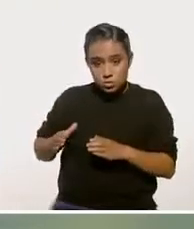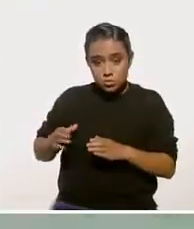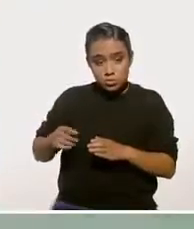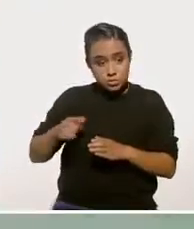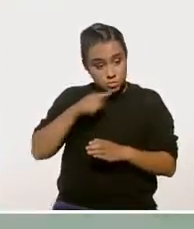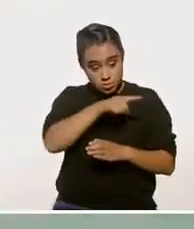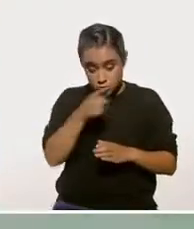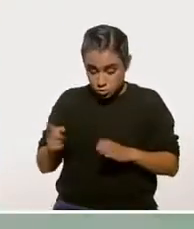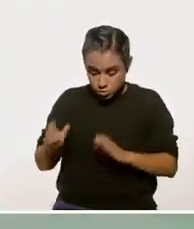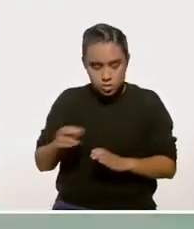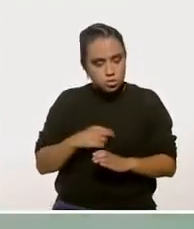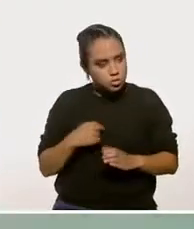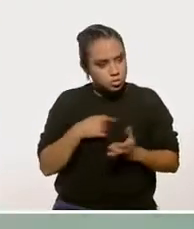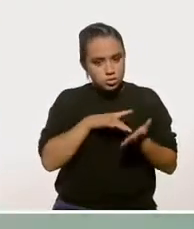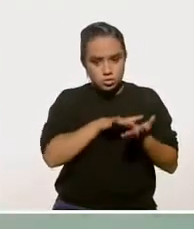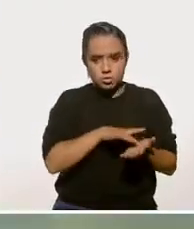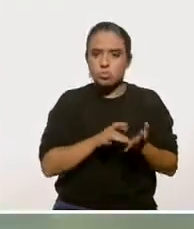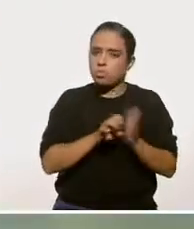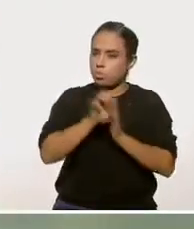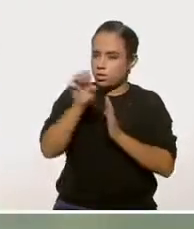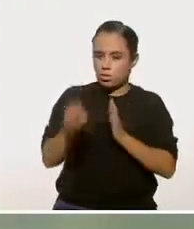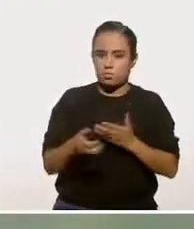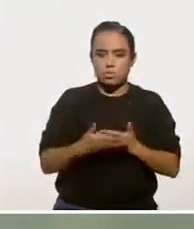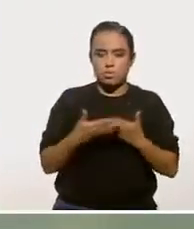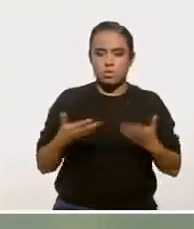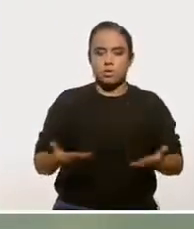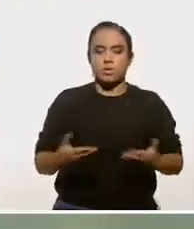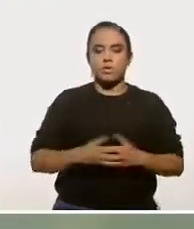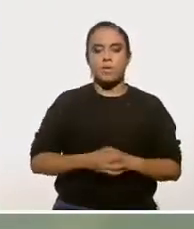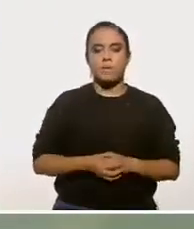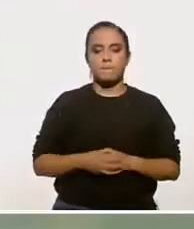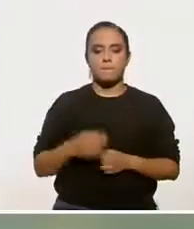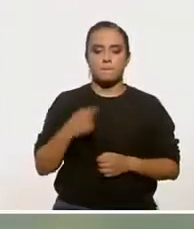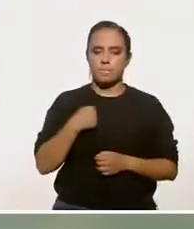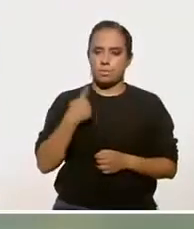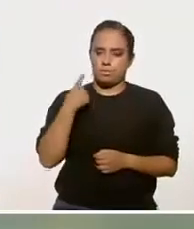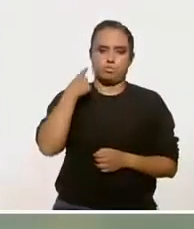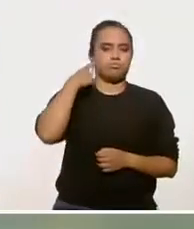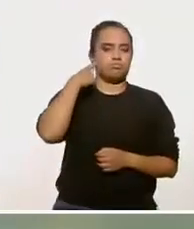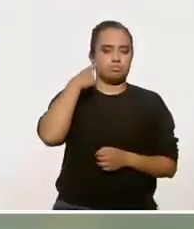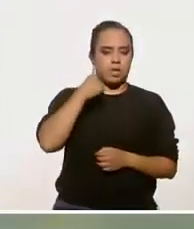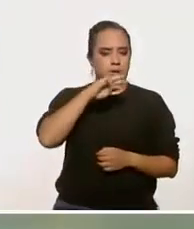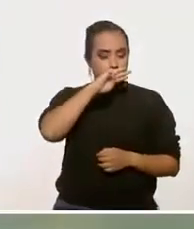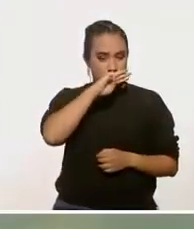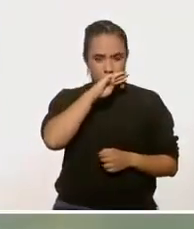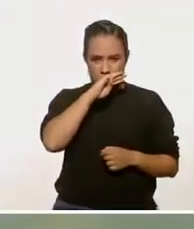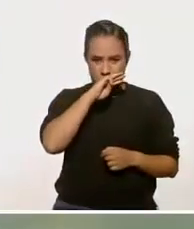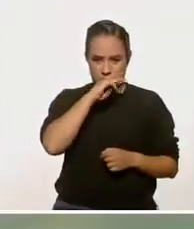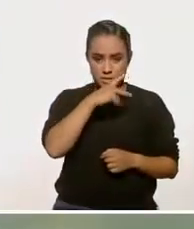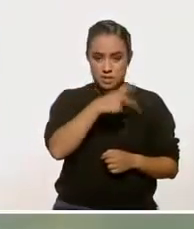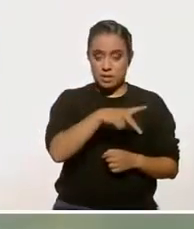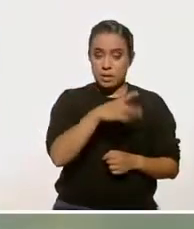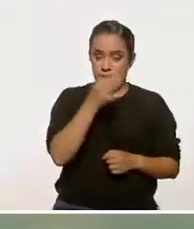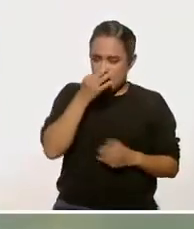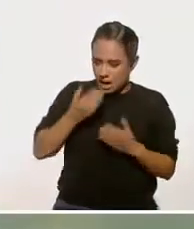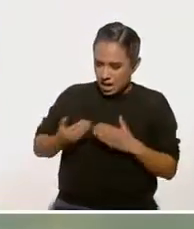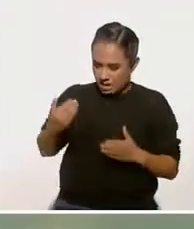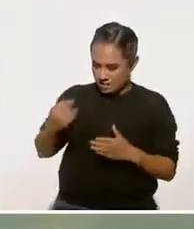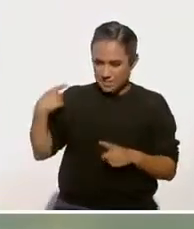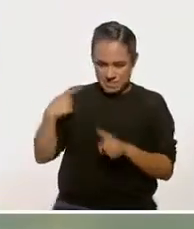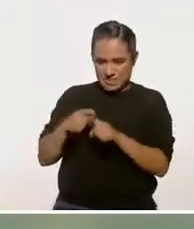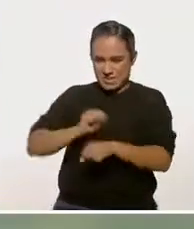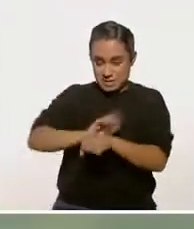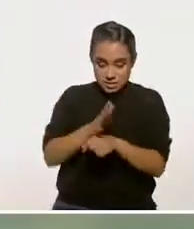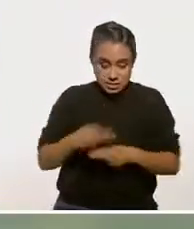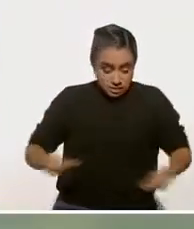brindando esos cuidados. Por ejemplo, ahora que he estado escuchando a madres que acaban de dar a luz en este